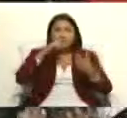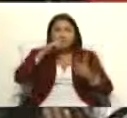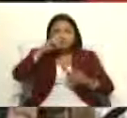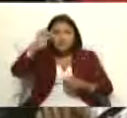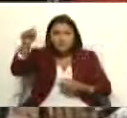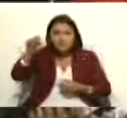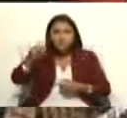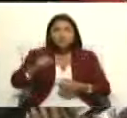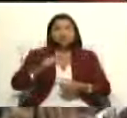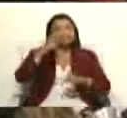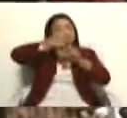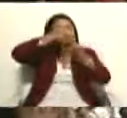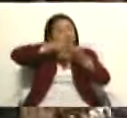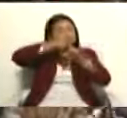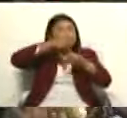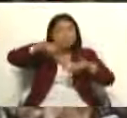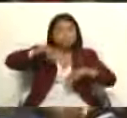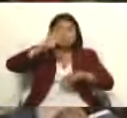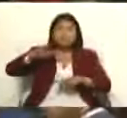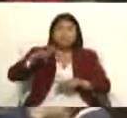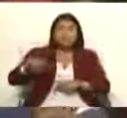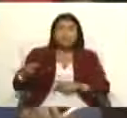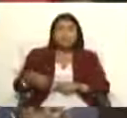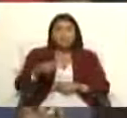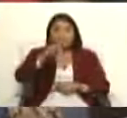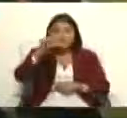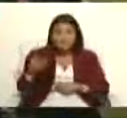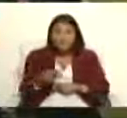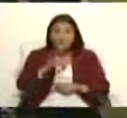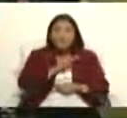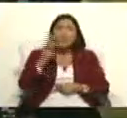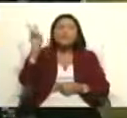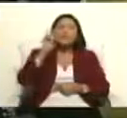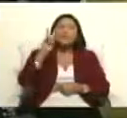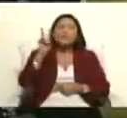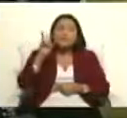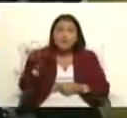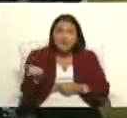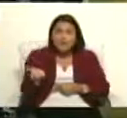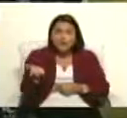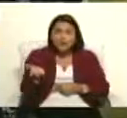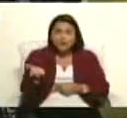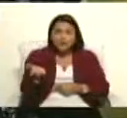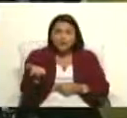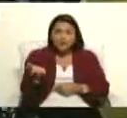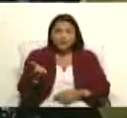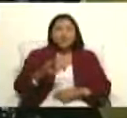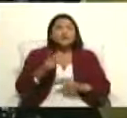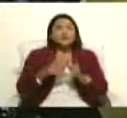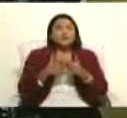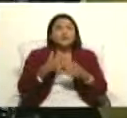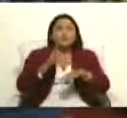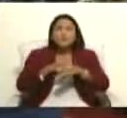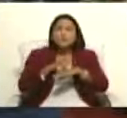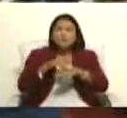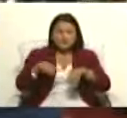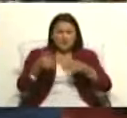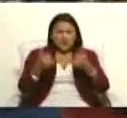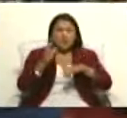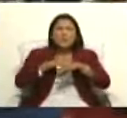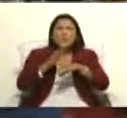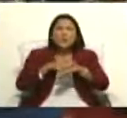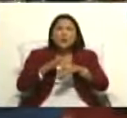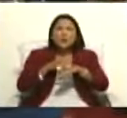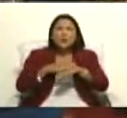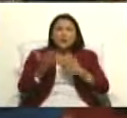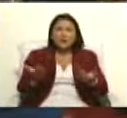reclamando que la guayana esquiva es de nuestro país y por qué ahora dicen